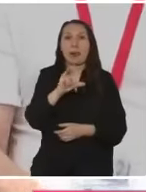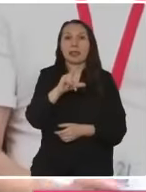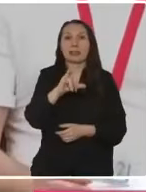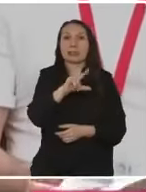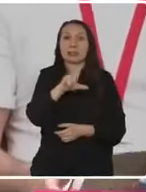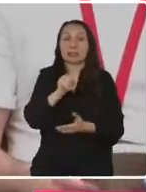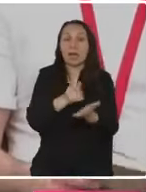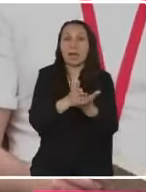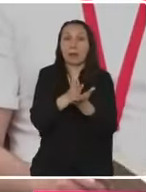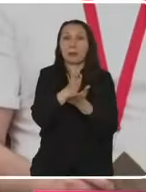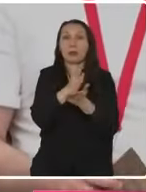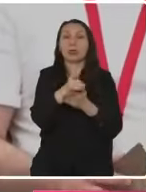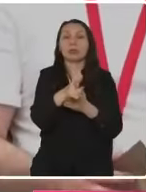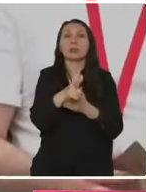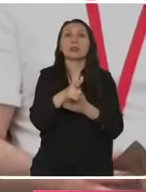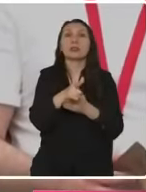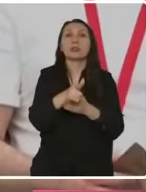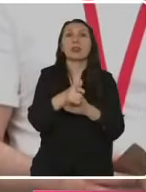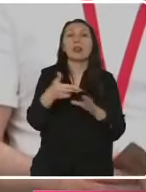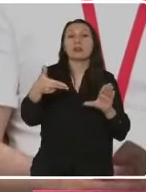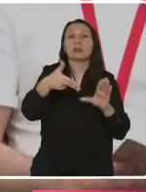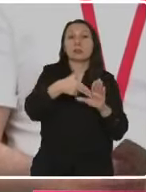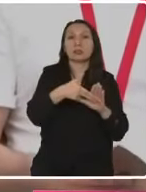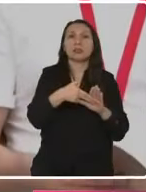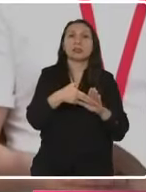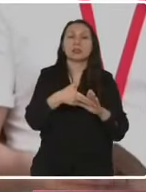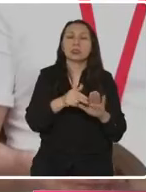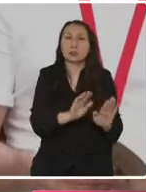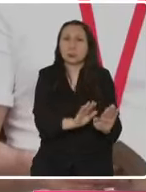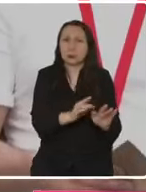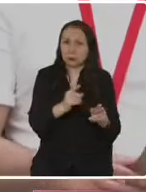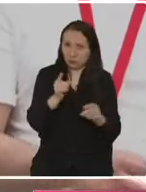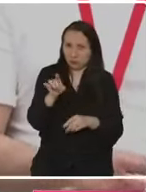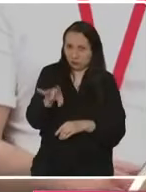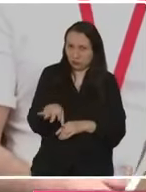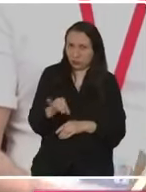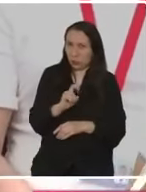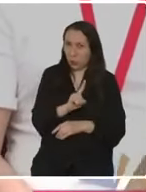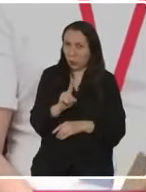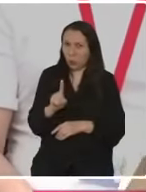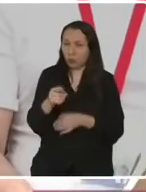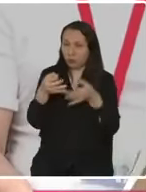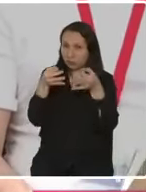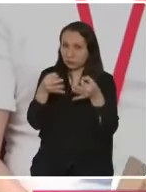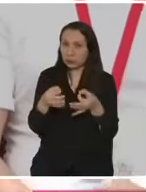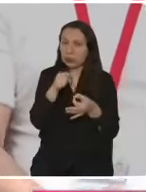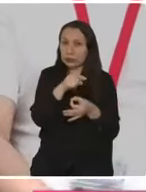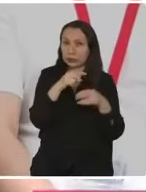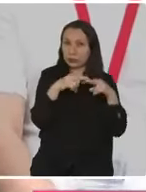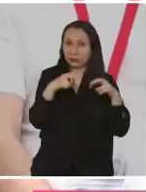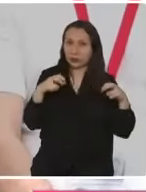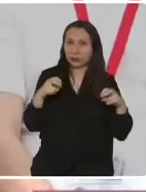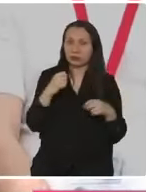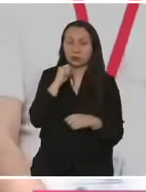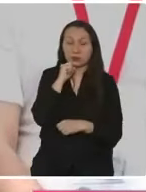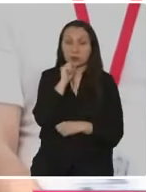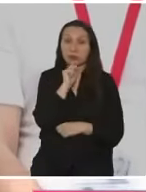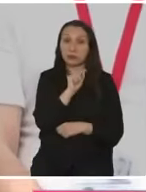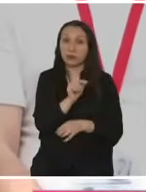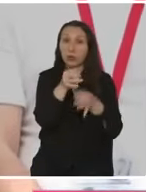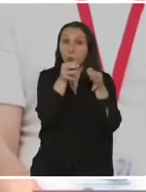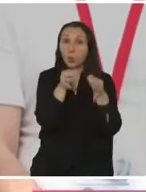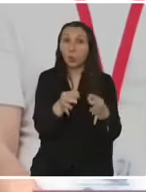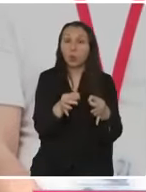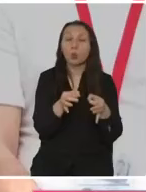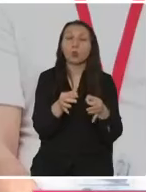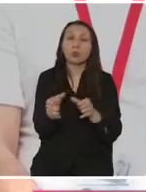el siniestro, particularmente de bencina y parafina. ¿A usted le constan estos reportes, estas pericias, y qué implicaría que